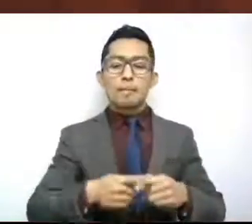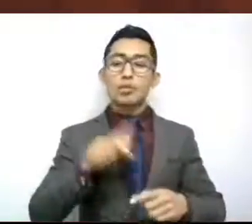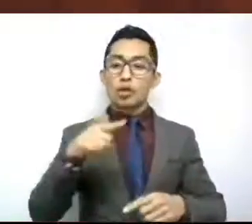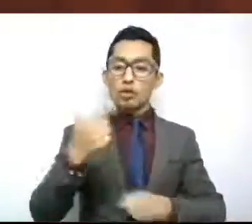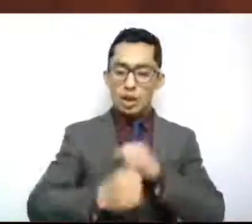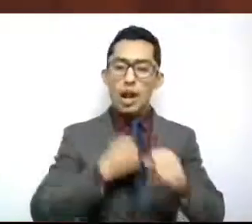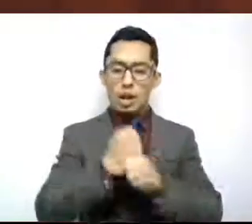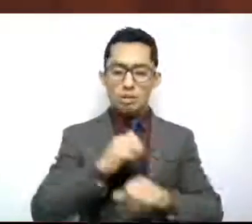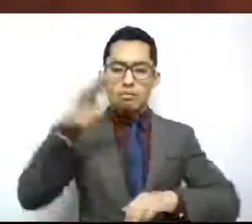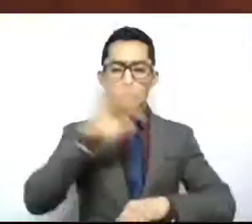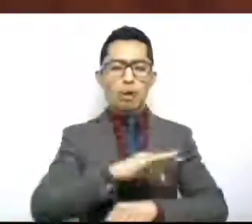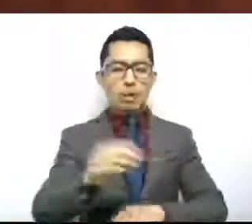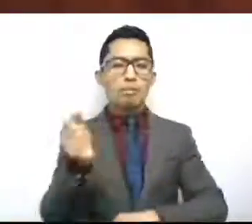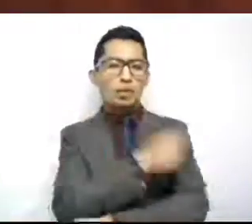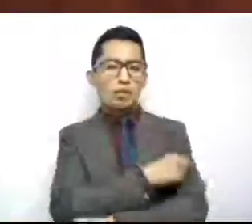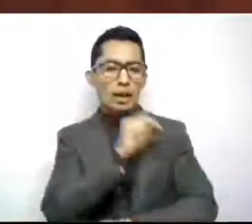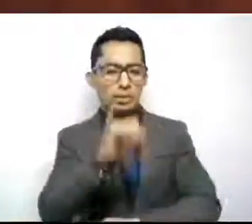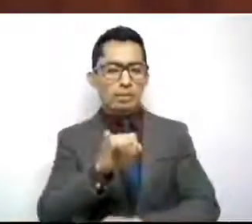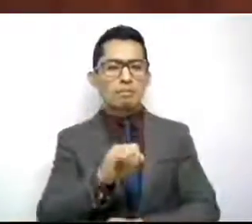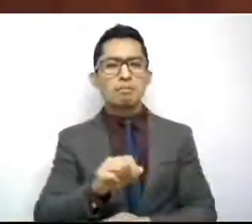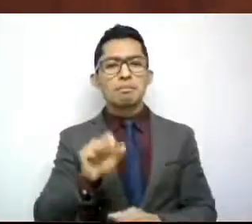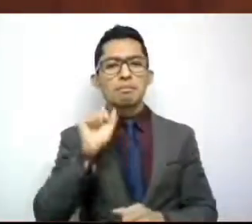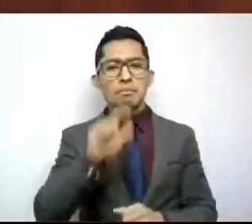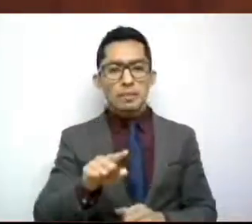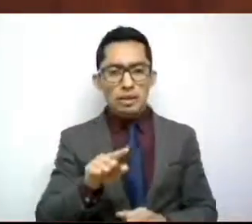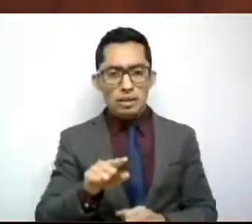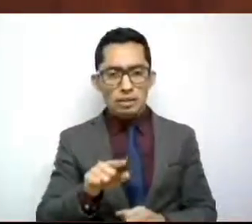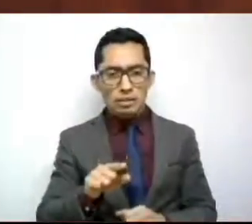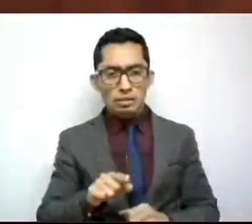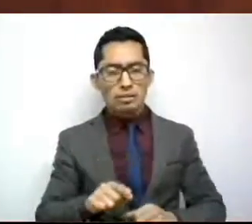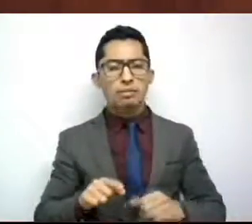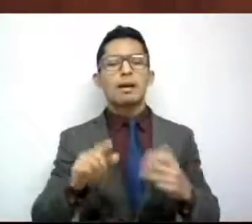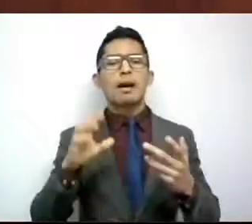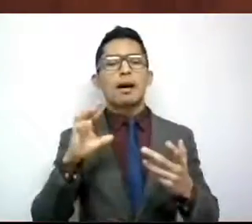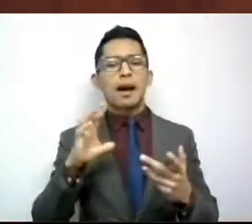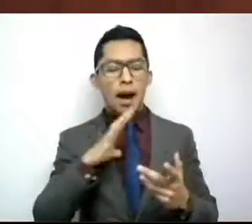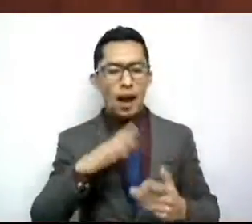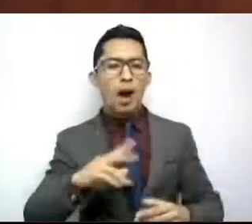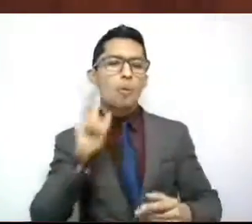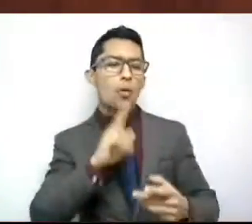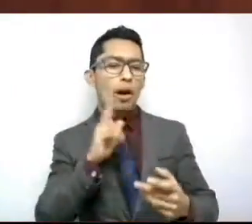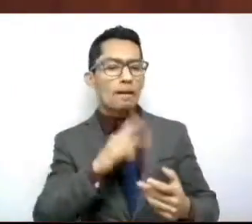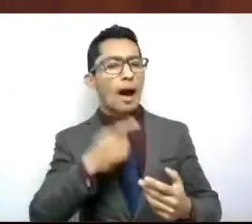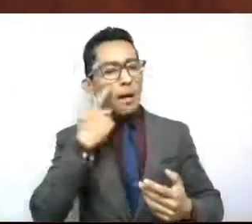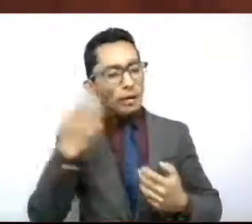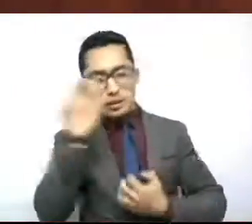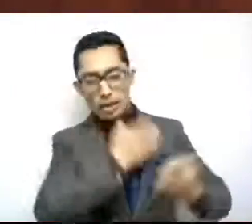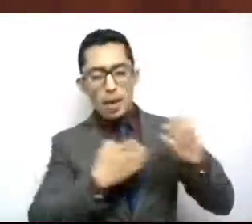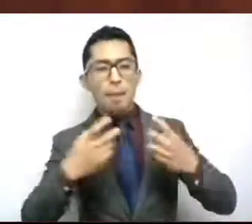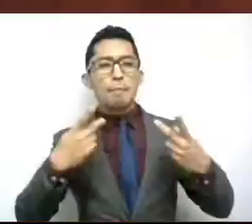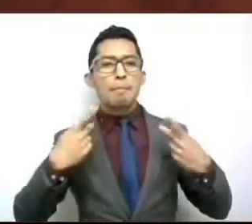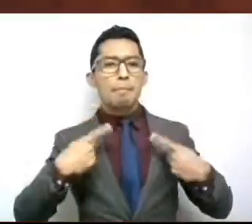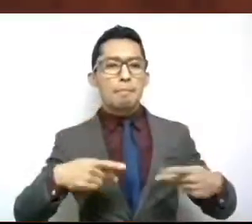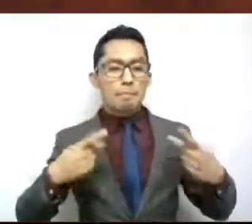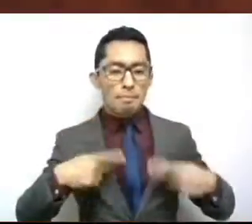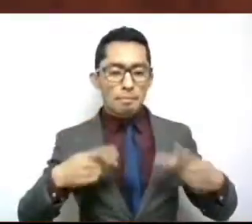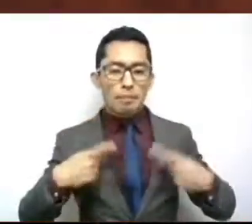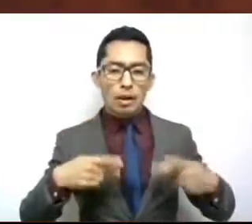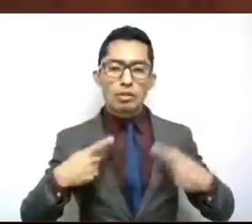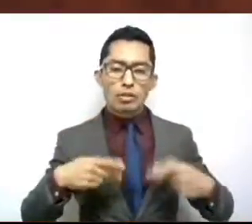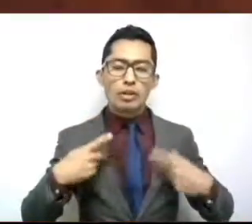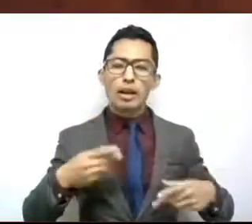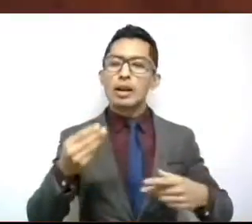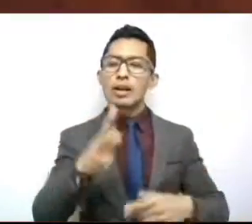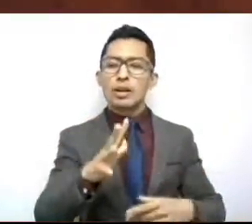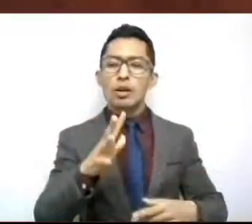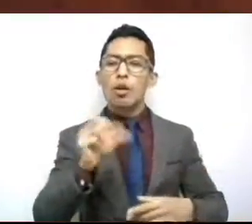años. De la misma manera, se llevaron a cabo las pruebas clínicas en personas entre 5